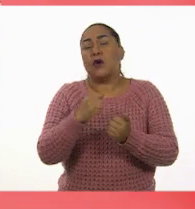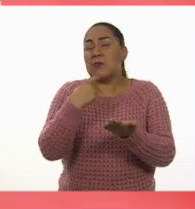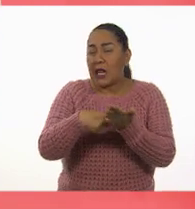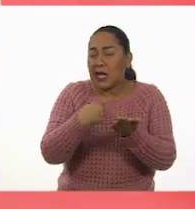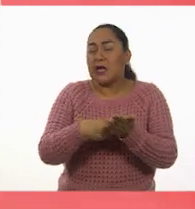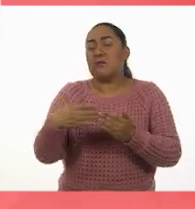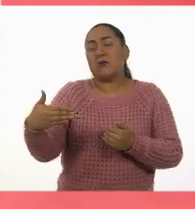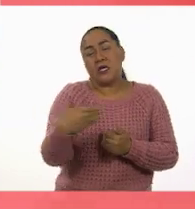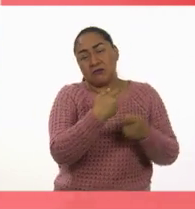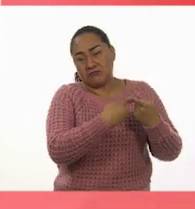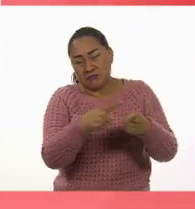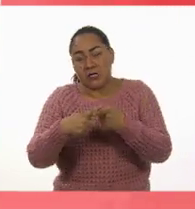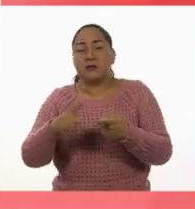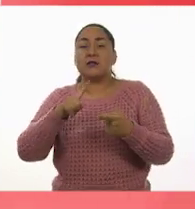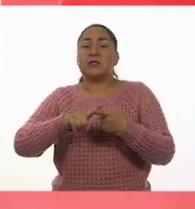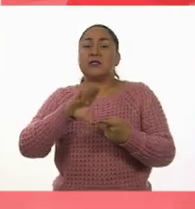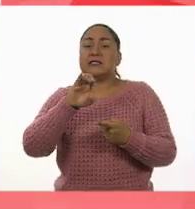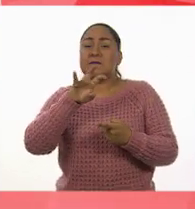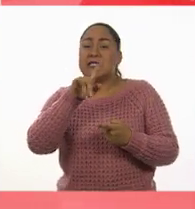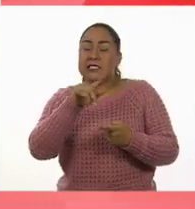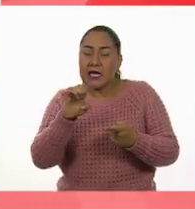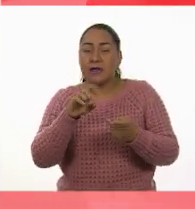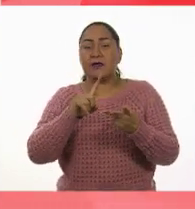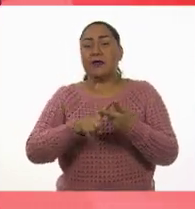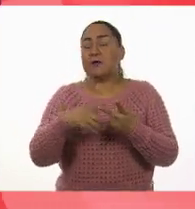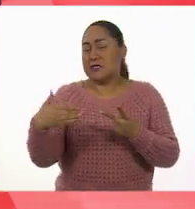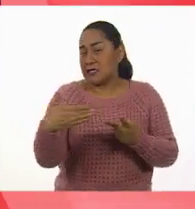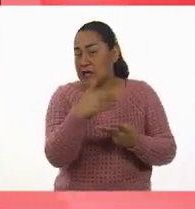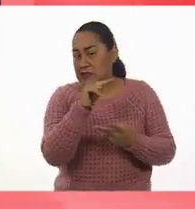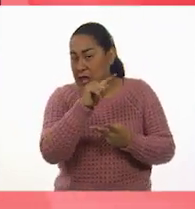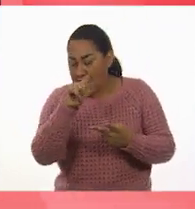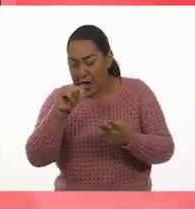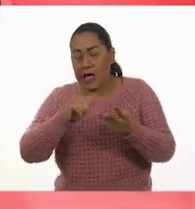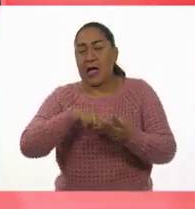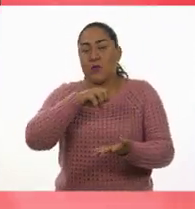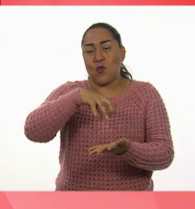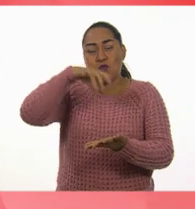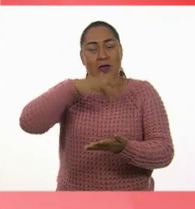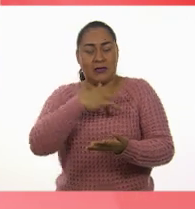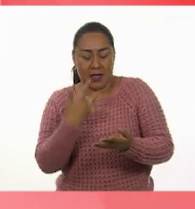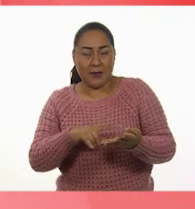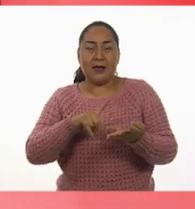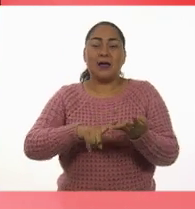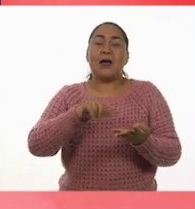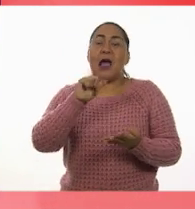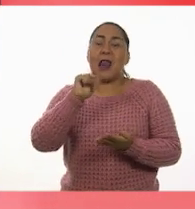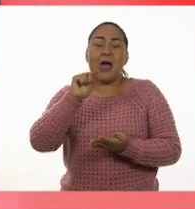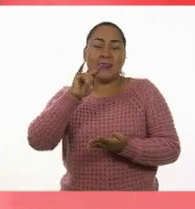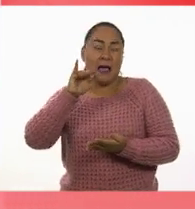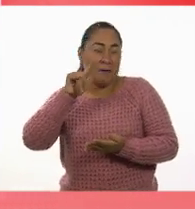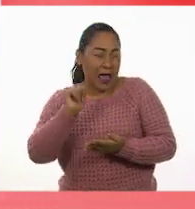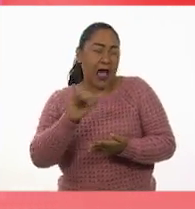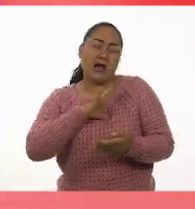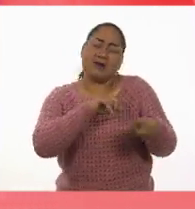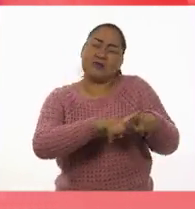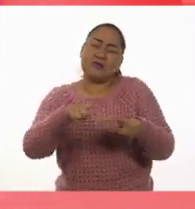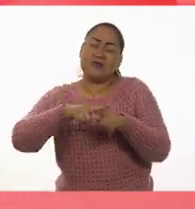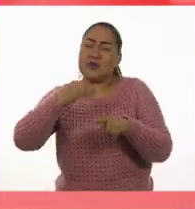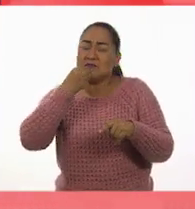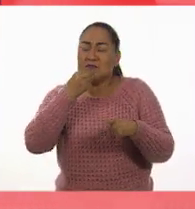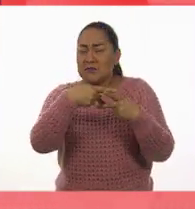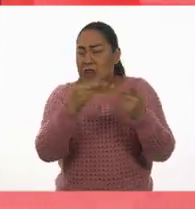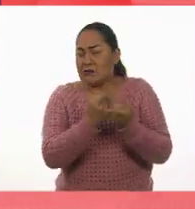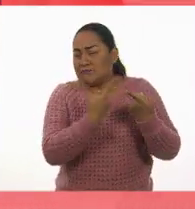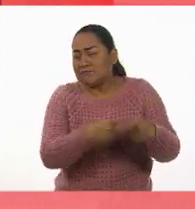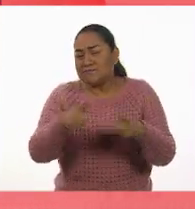pescados. Destacan el ceviche, el pescado a la talla, pulpo enamorado y a la diabla, entre muchos otros platillos que